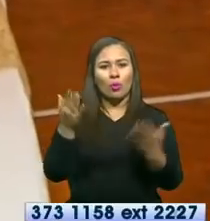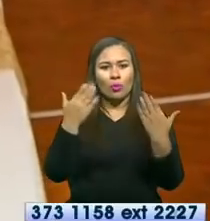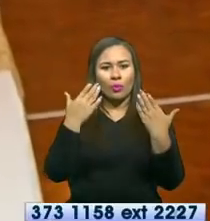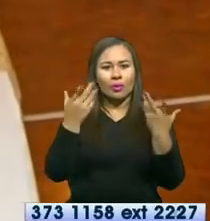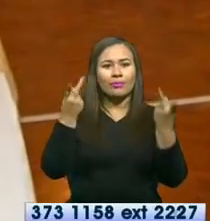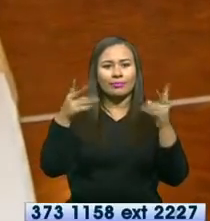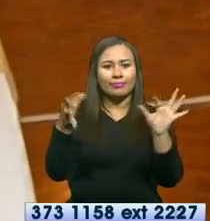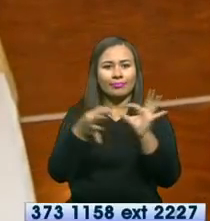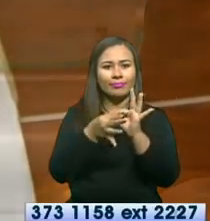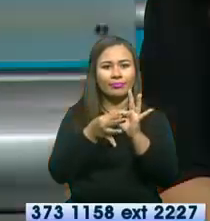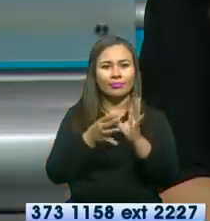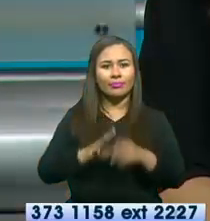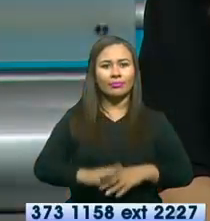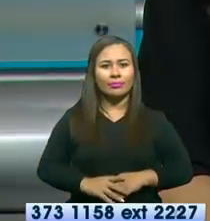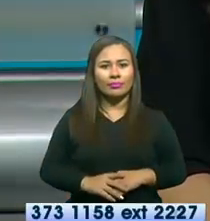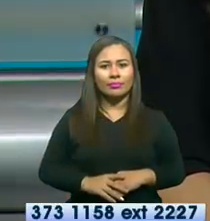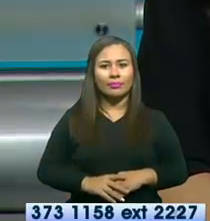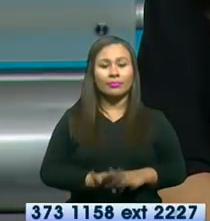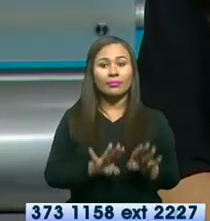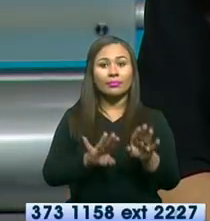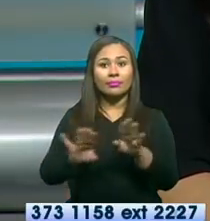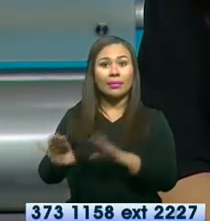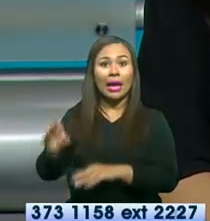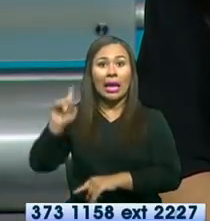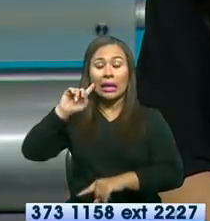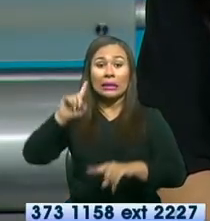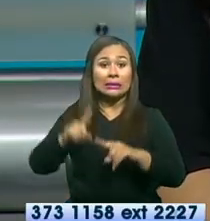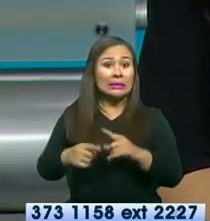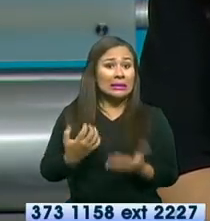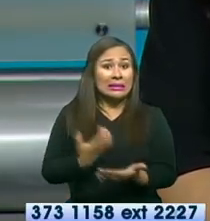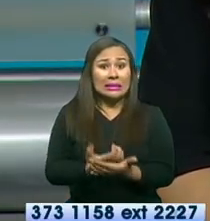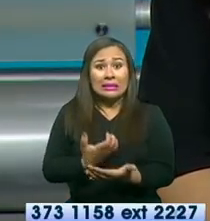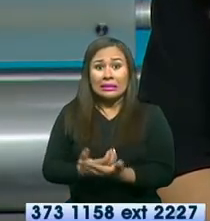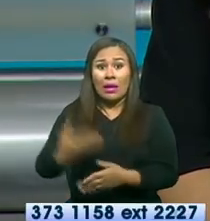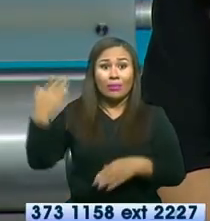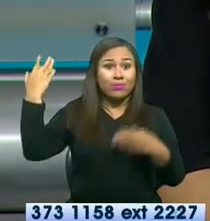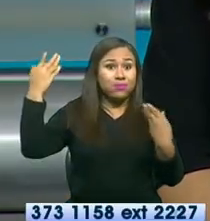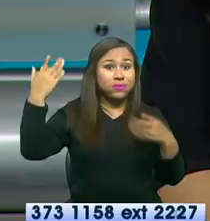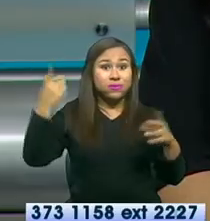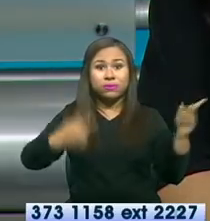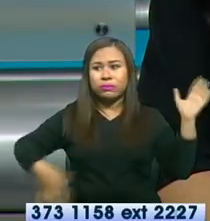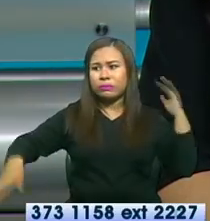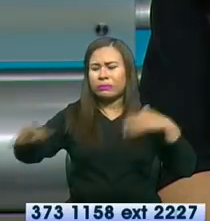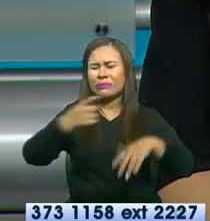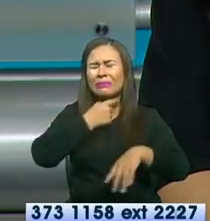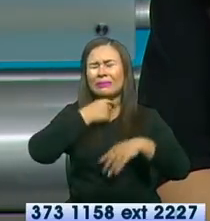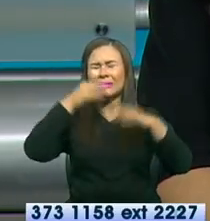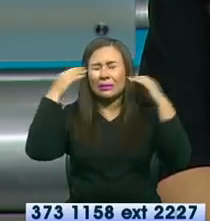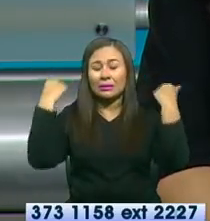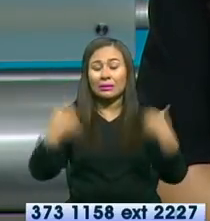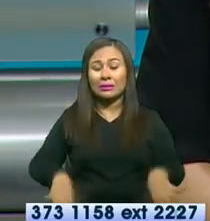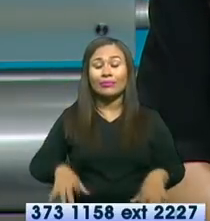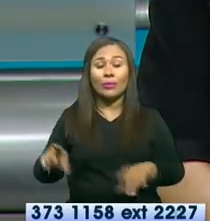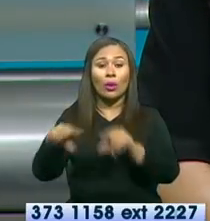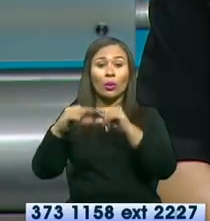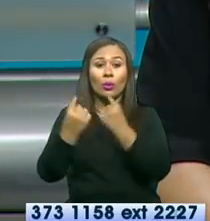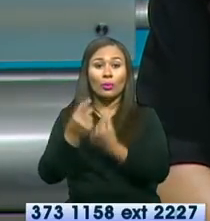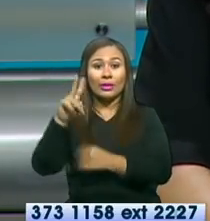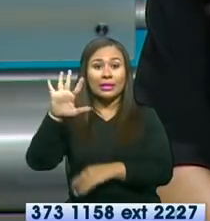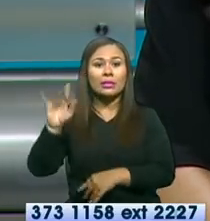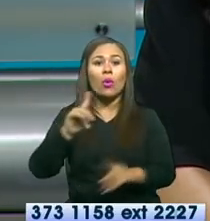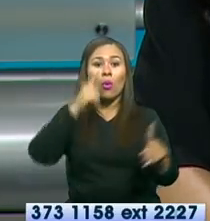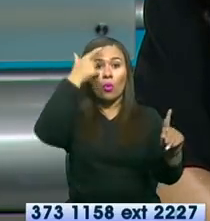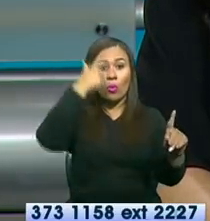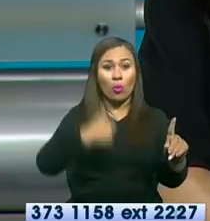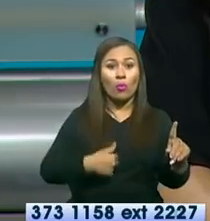Pisa. Se ahonda la crisis política al interior de la bancada de Alianza País. Una legisladora firmó el pedido